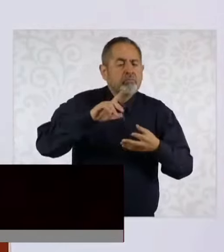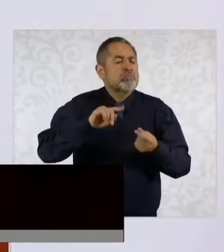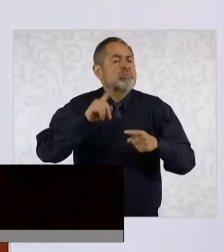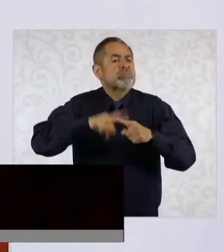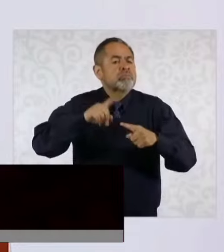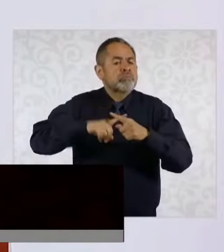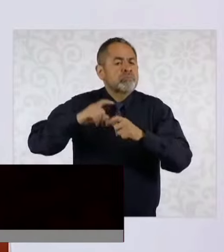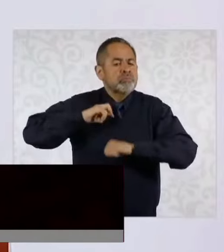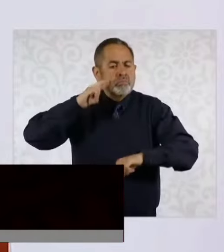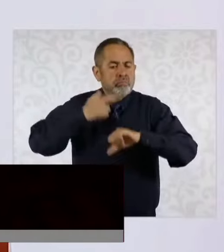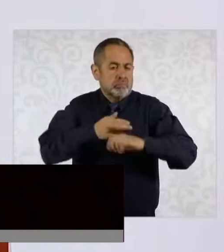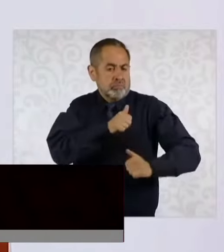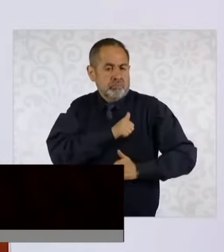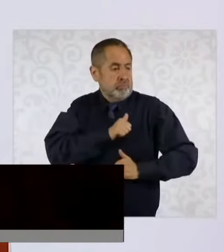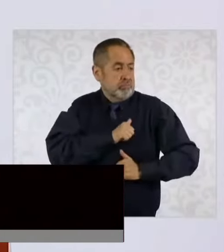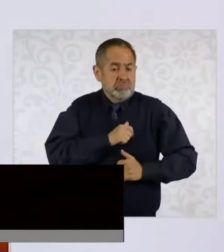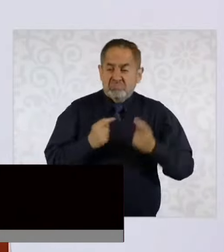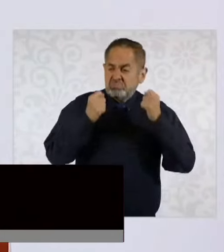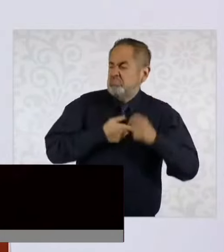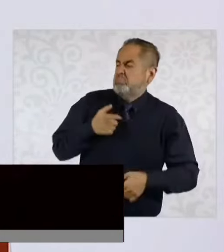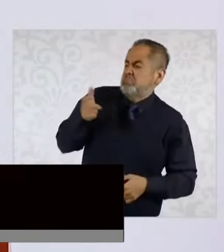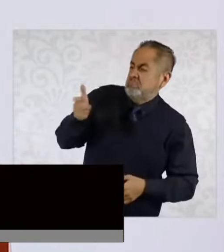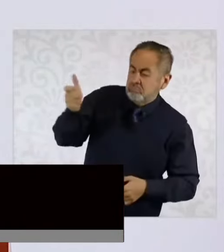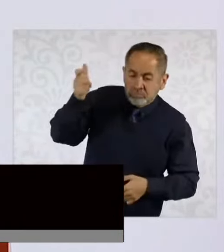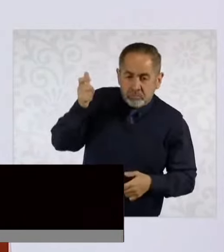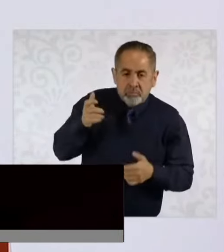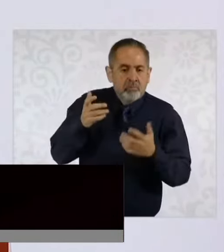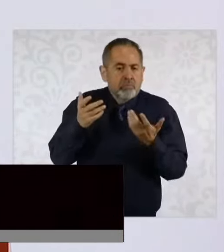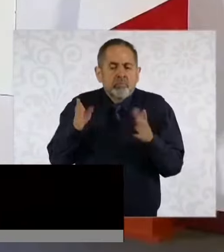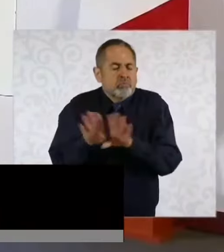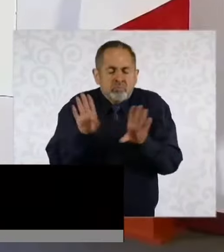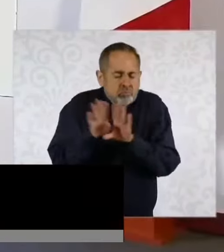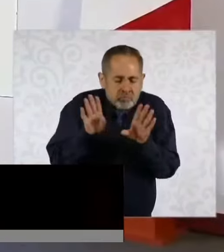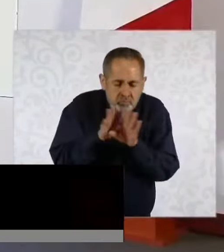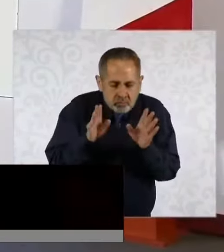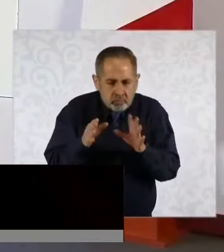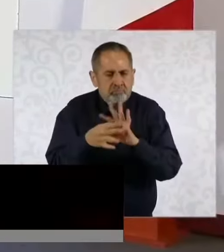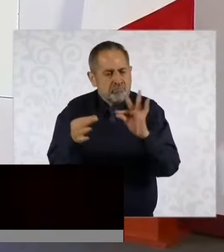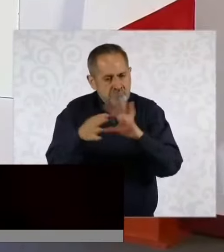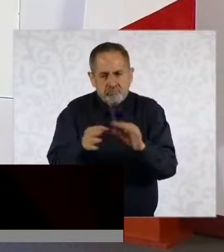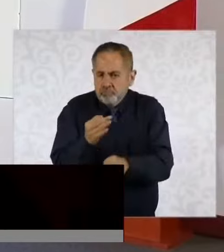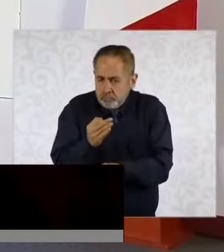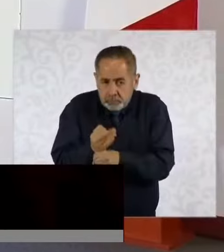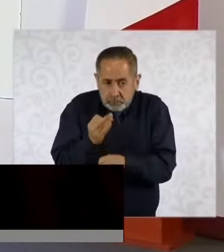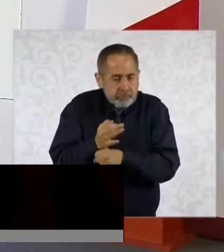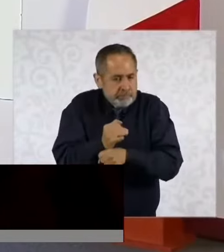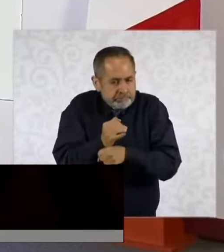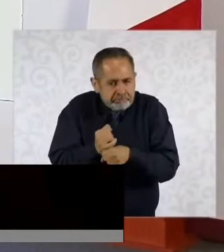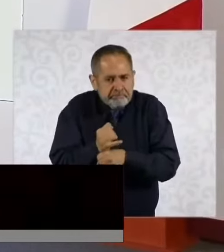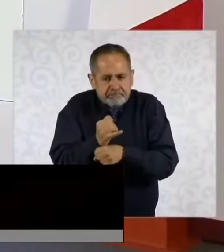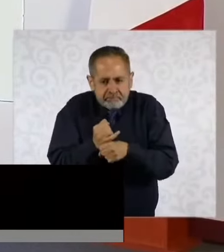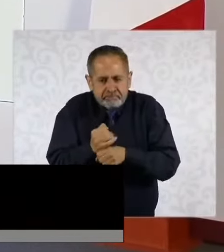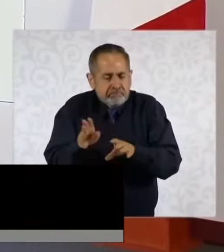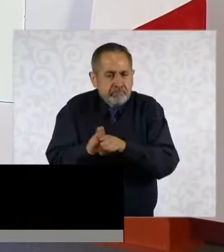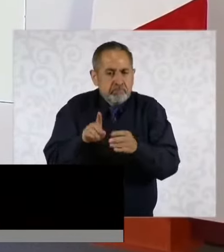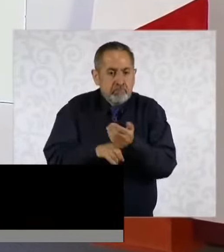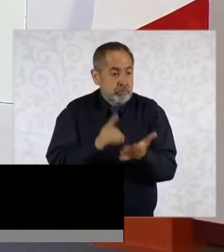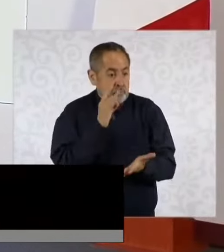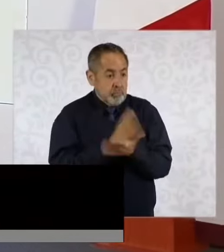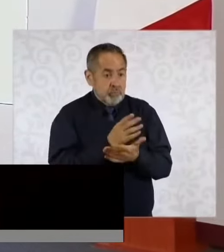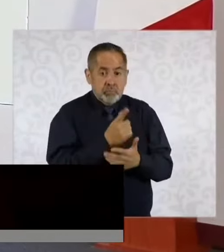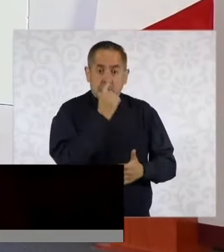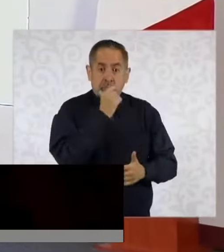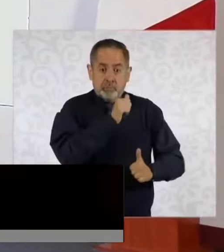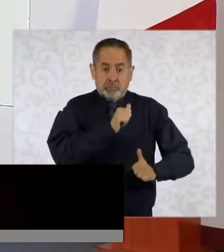por el Ejército. Y en circunstancias así se ha actuado en contra de la impunidad. Bueno, es evidente que tiene que